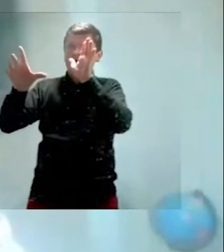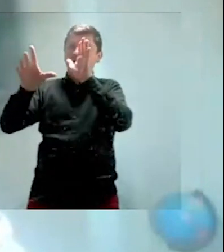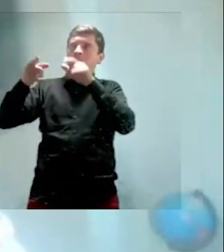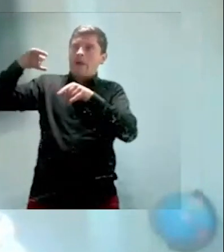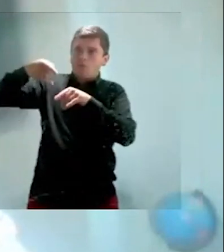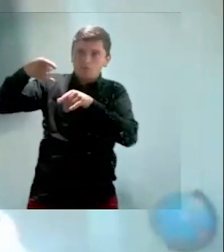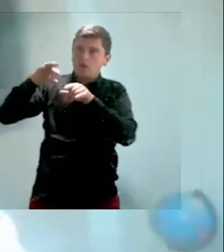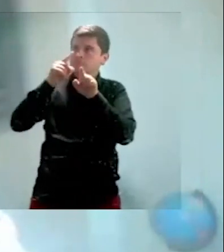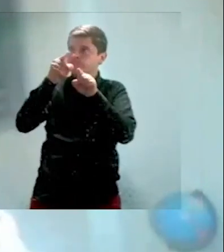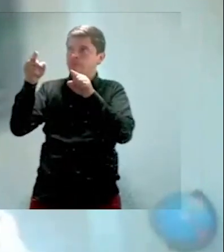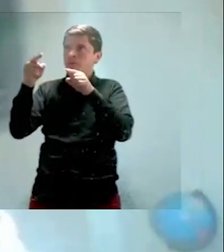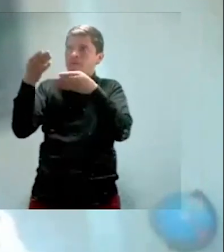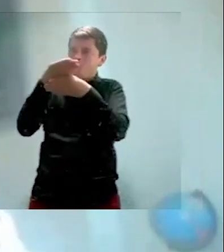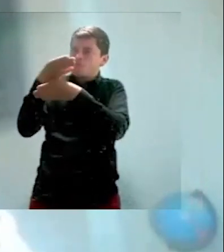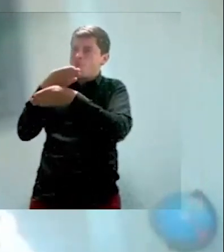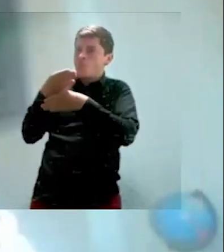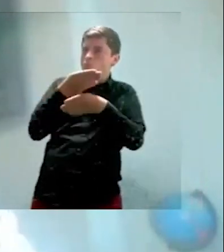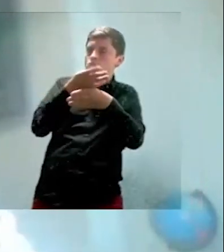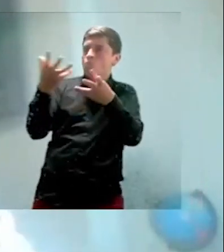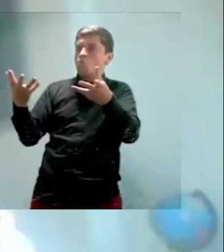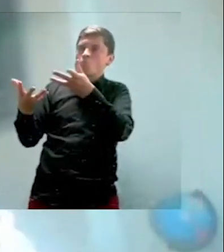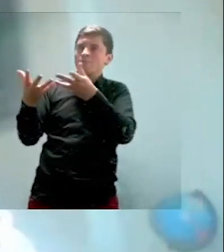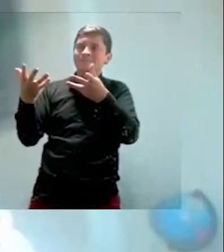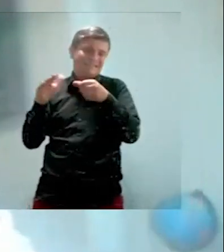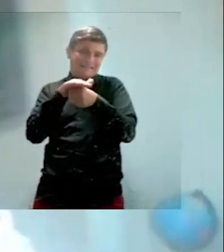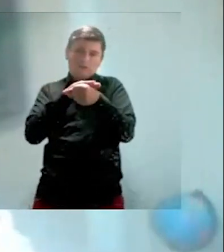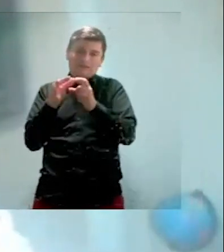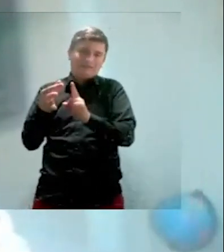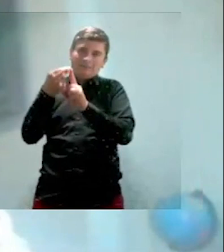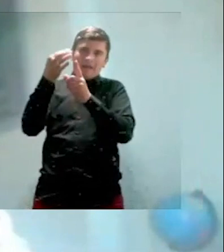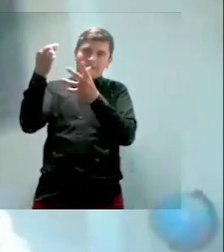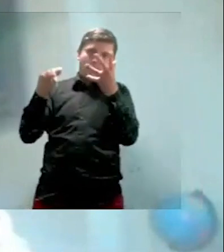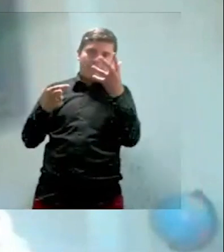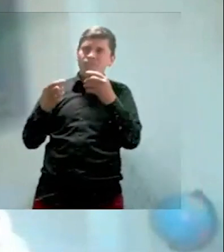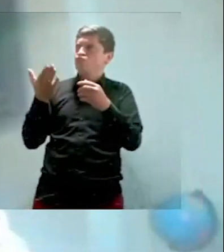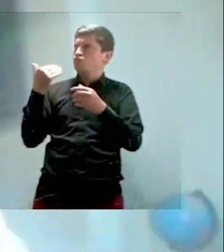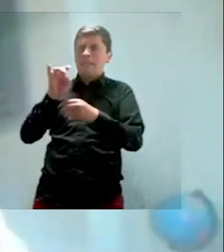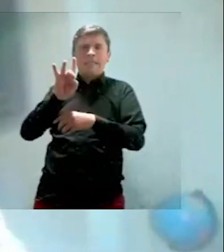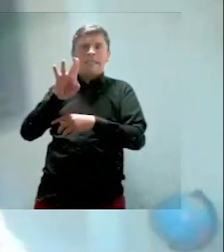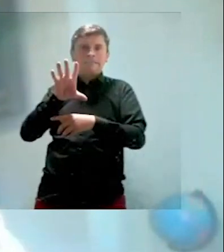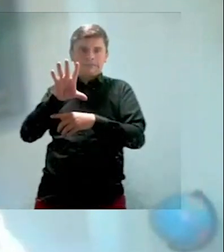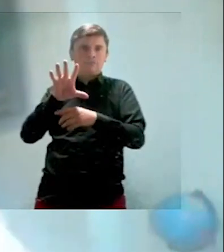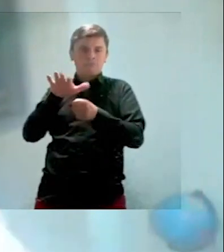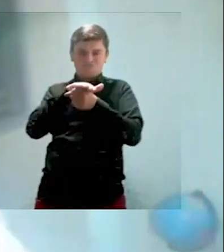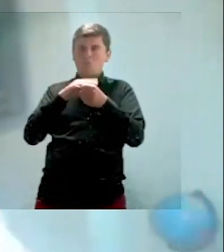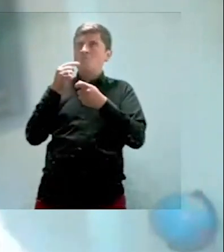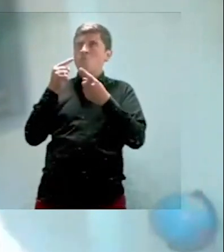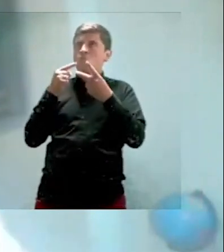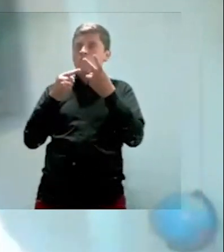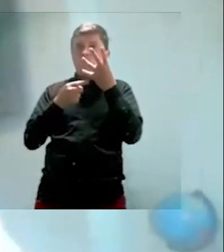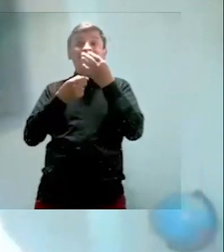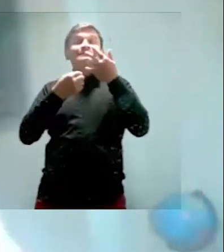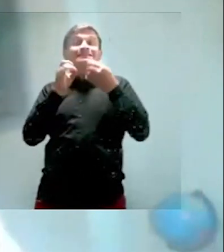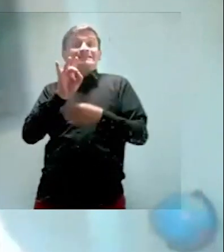estado en situaciones muy graves en las que muchas veces o casi siempre uno de